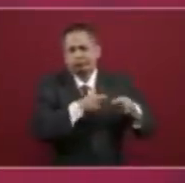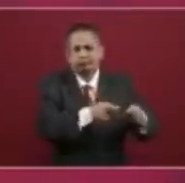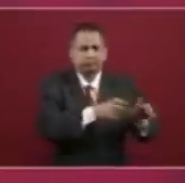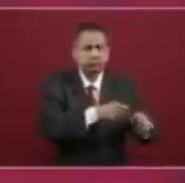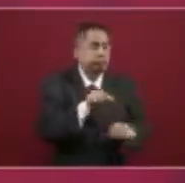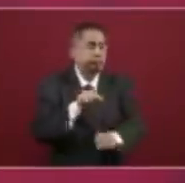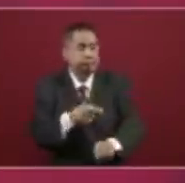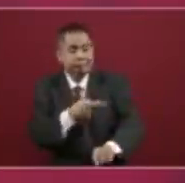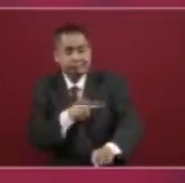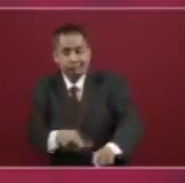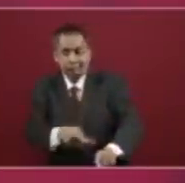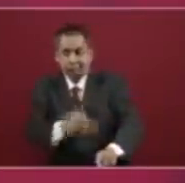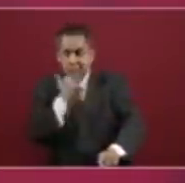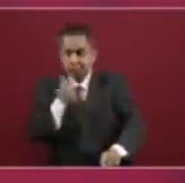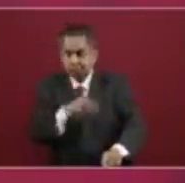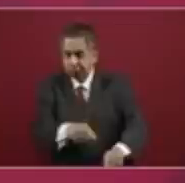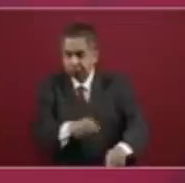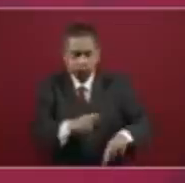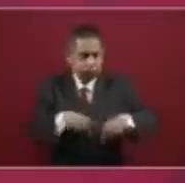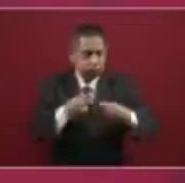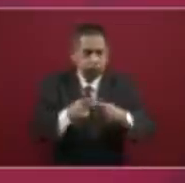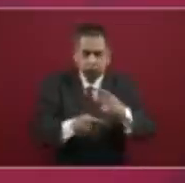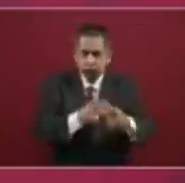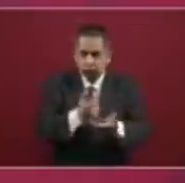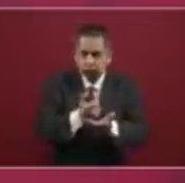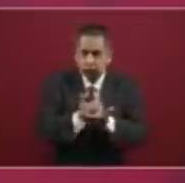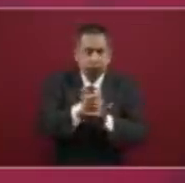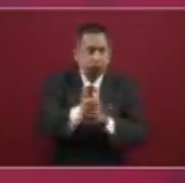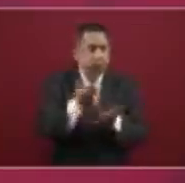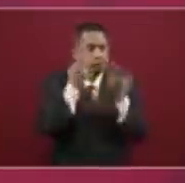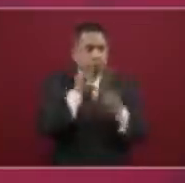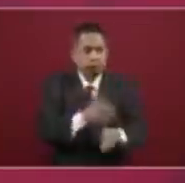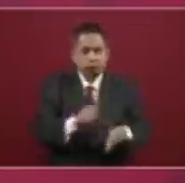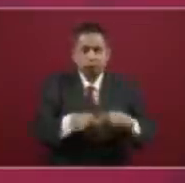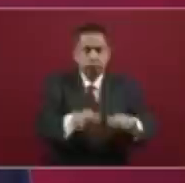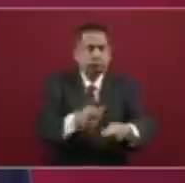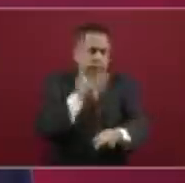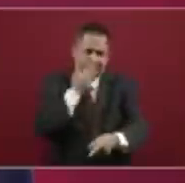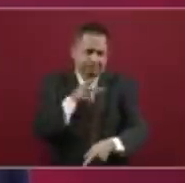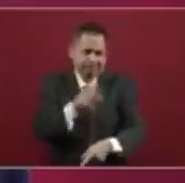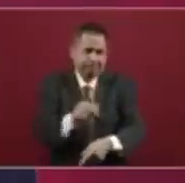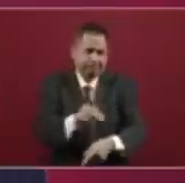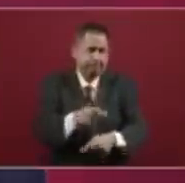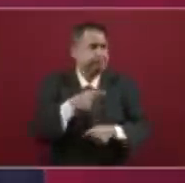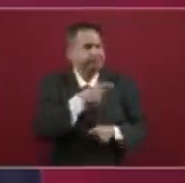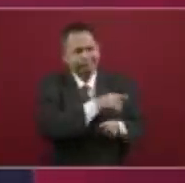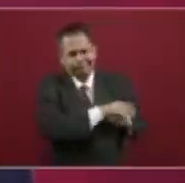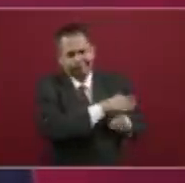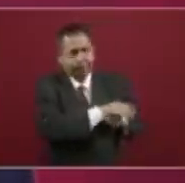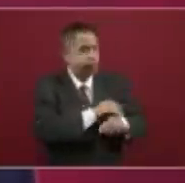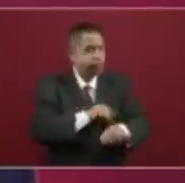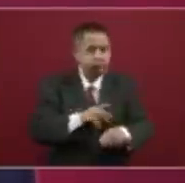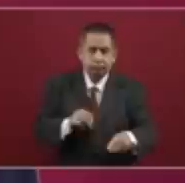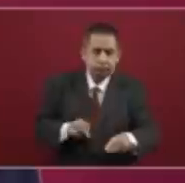tienen acceso a los créditos. Desgraciadamente, la mayoría de los